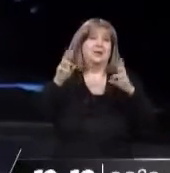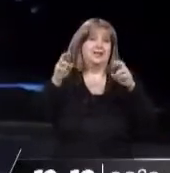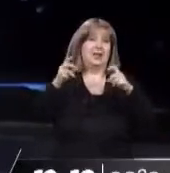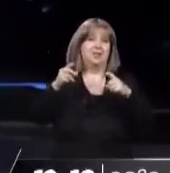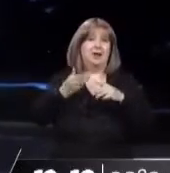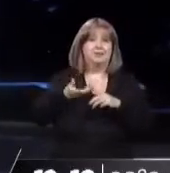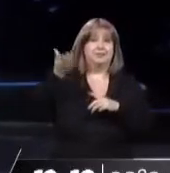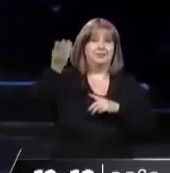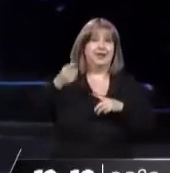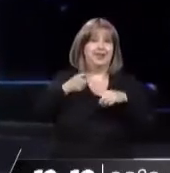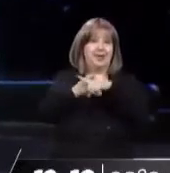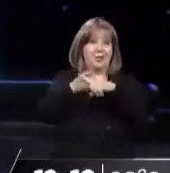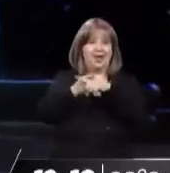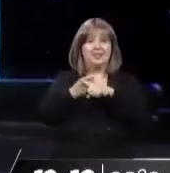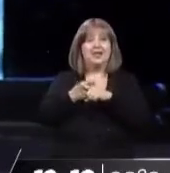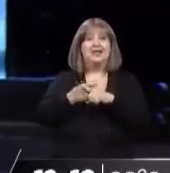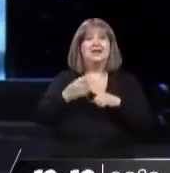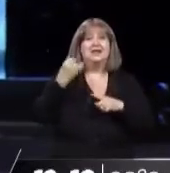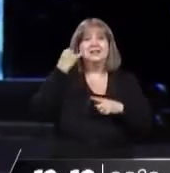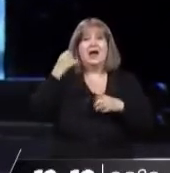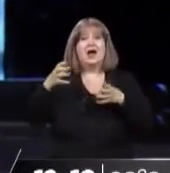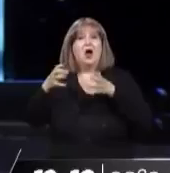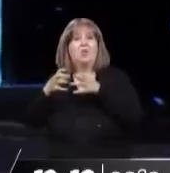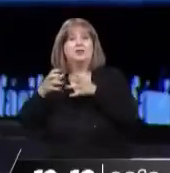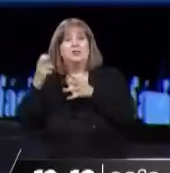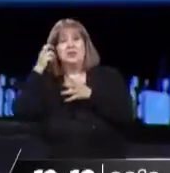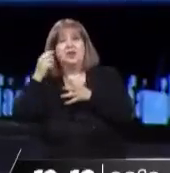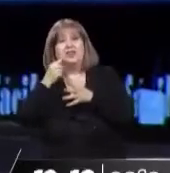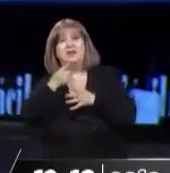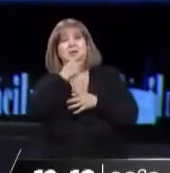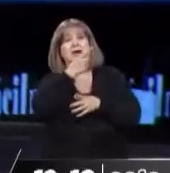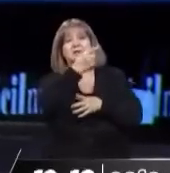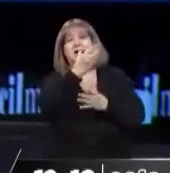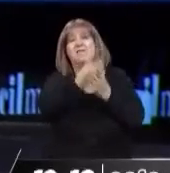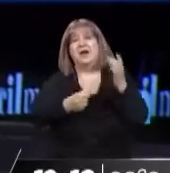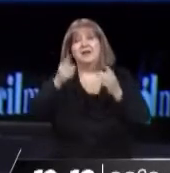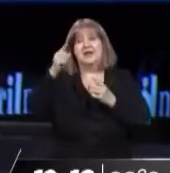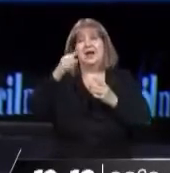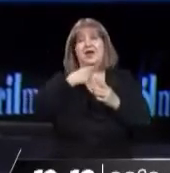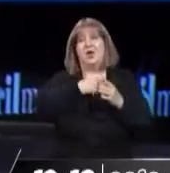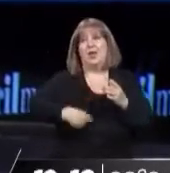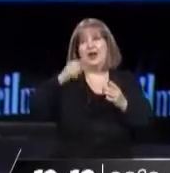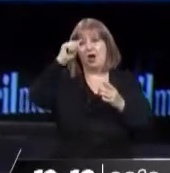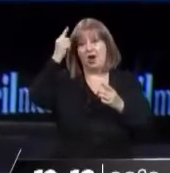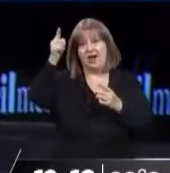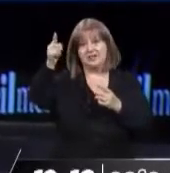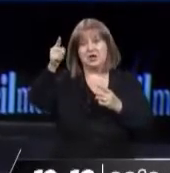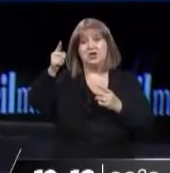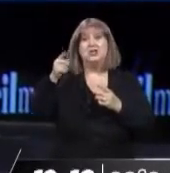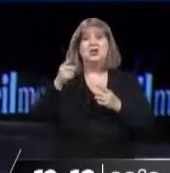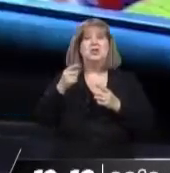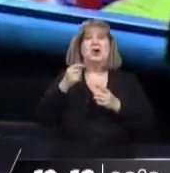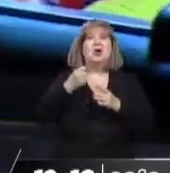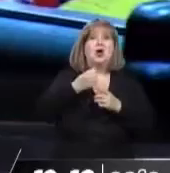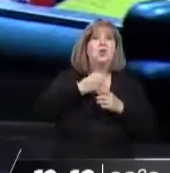la oposición sale rápidamente a objetar que son errores políticos del gobierno de la nación lo que está pasando con este indicador sensible para los